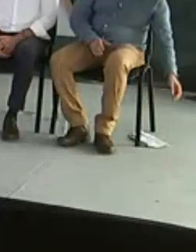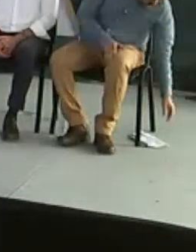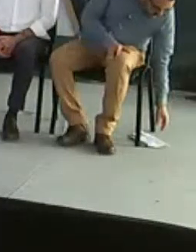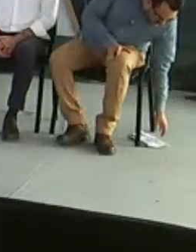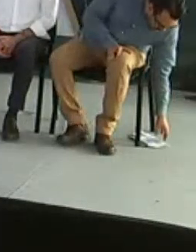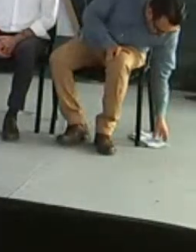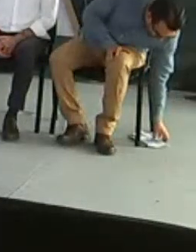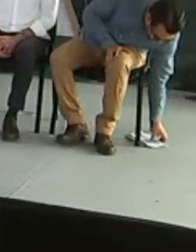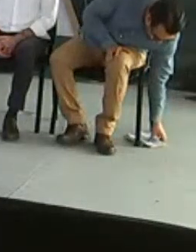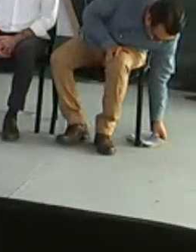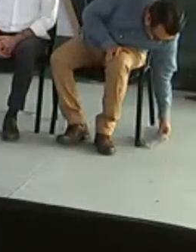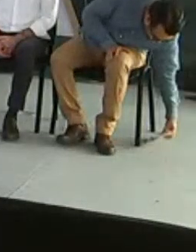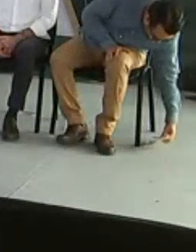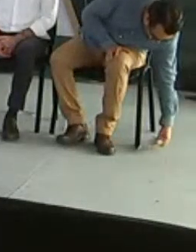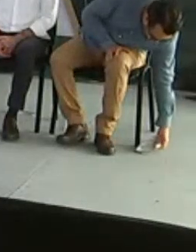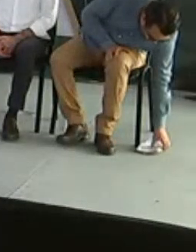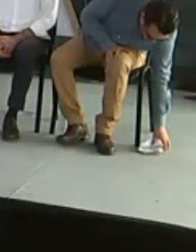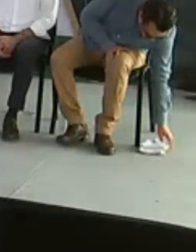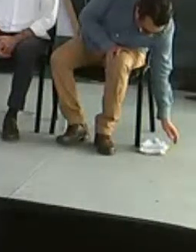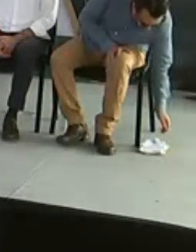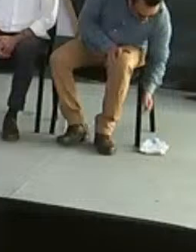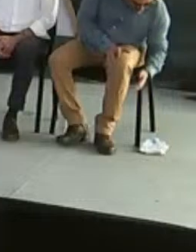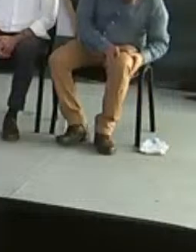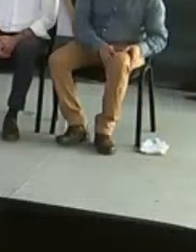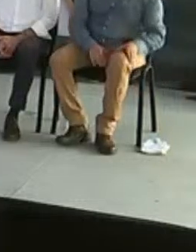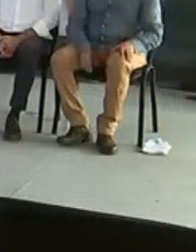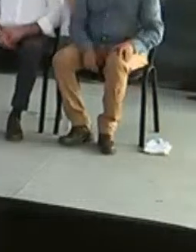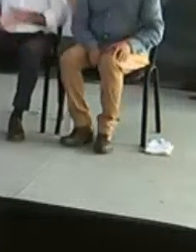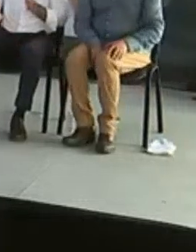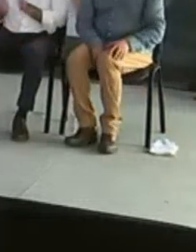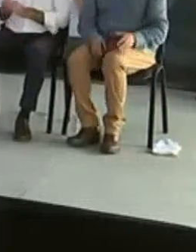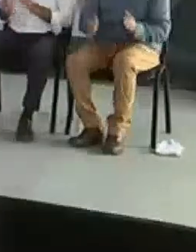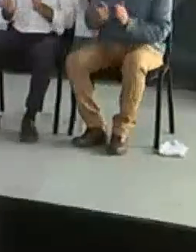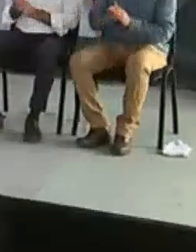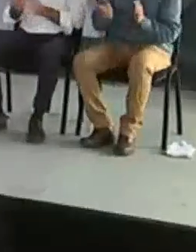Sinaloa, doctor Rubén Rocha Moya.